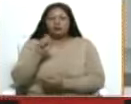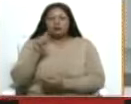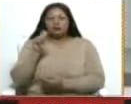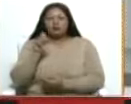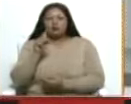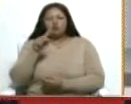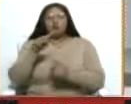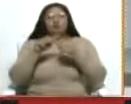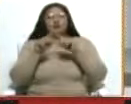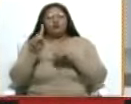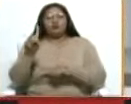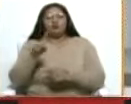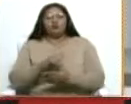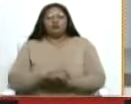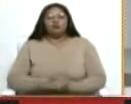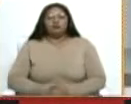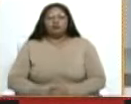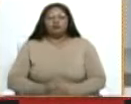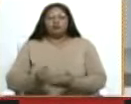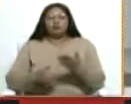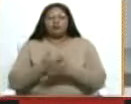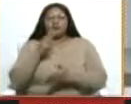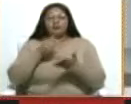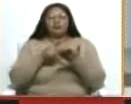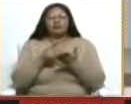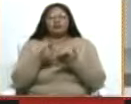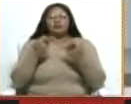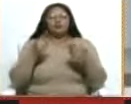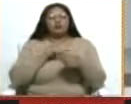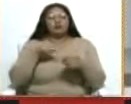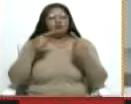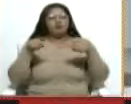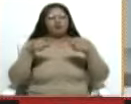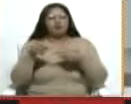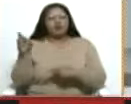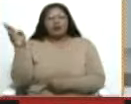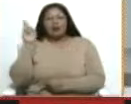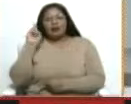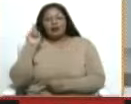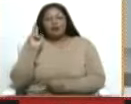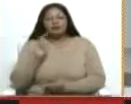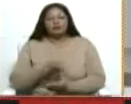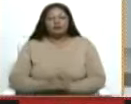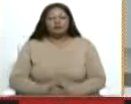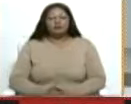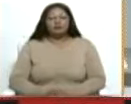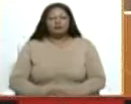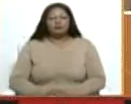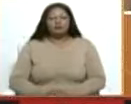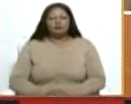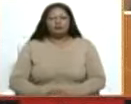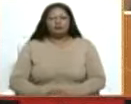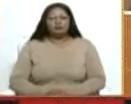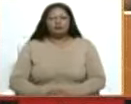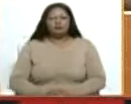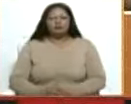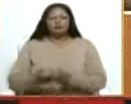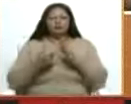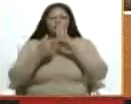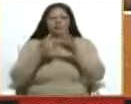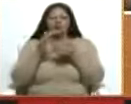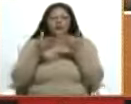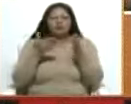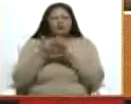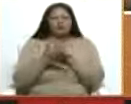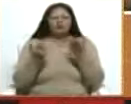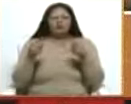uno, más presencia de nuestra música en las radios, distinguir también, no se trata de discriminar, sino distinguir qué